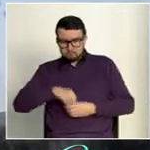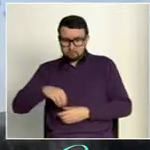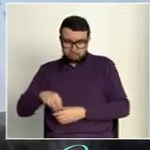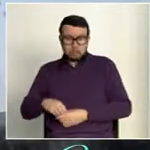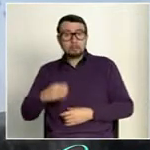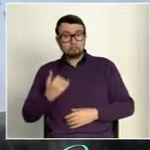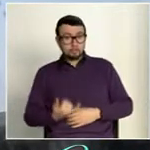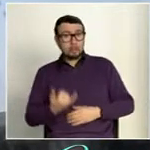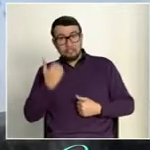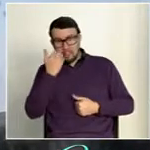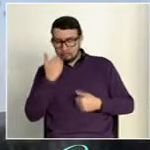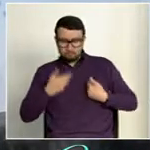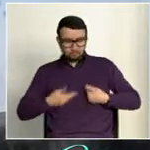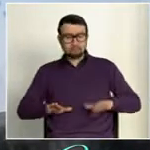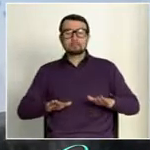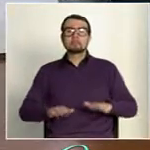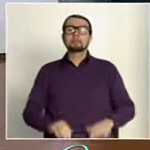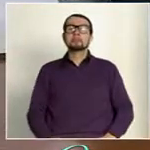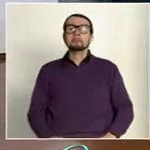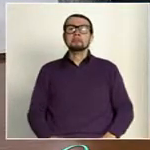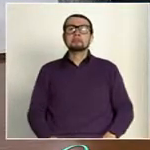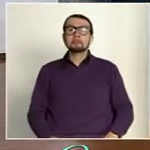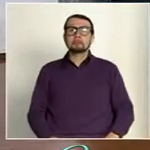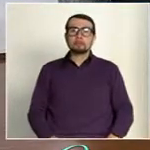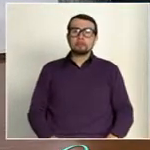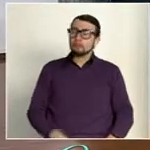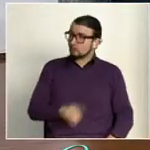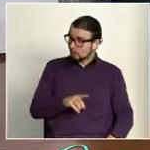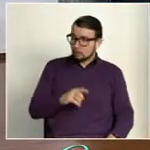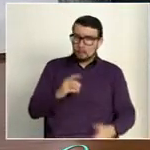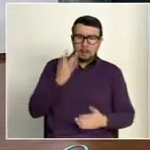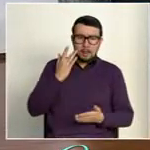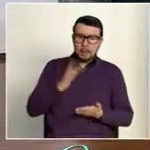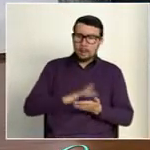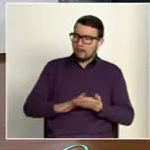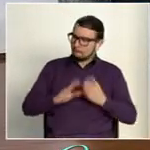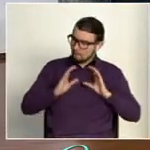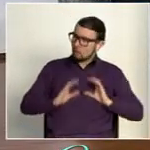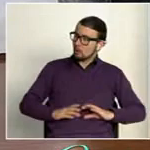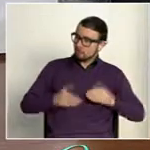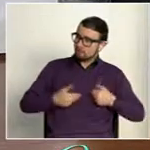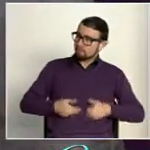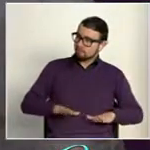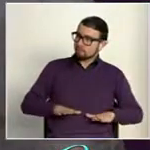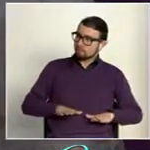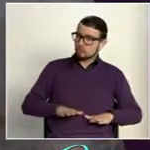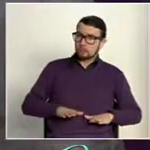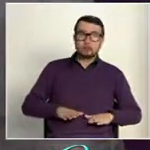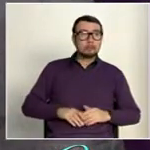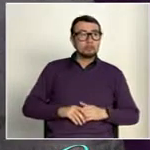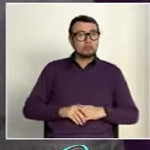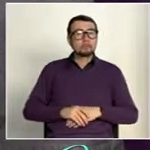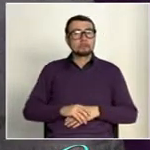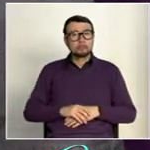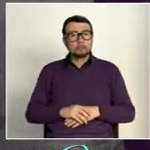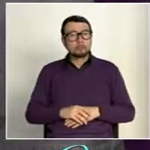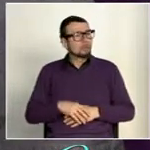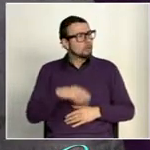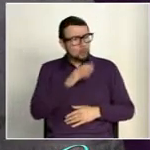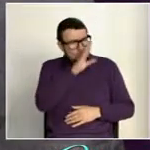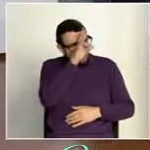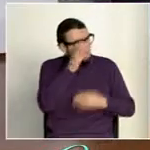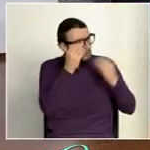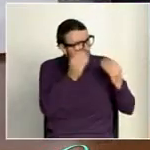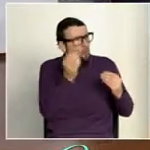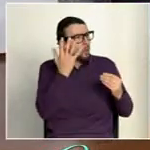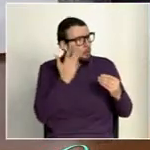enfermedades. Eso es para desintoxicar el cuerpo. Sí. ¿Y esa bebida se debe hacer permanentemente? Sí,